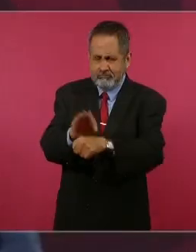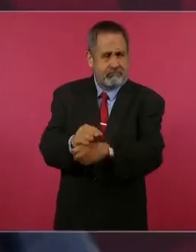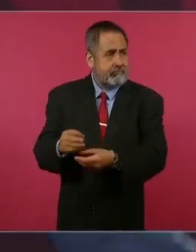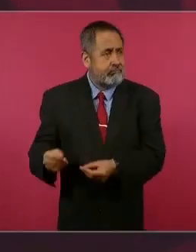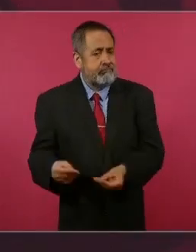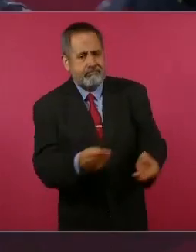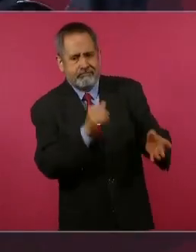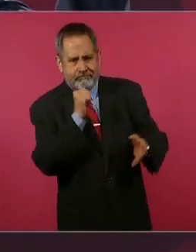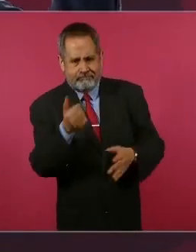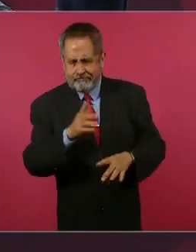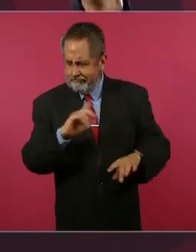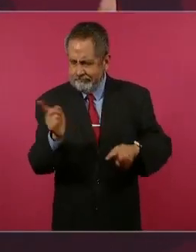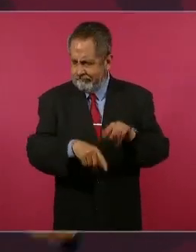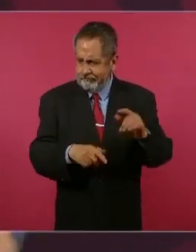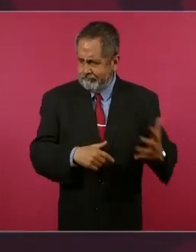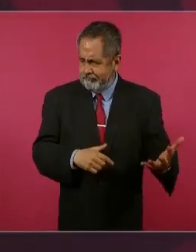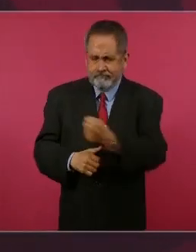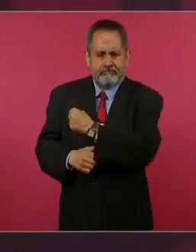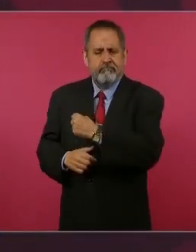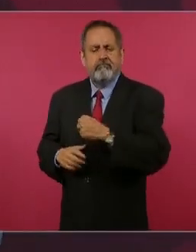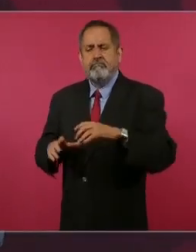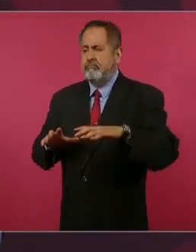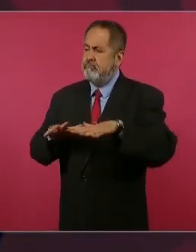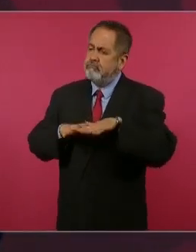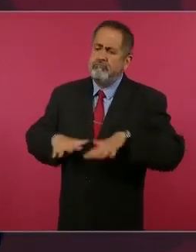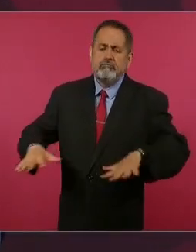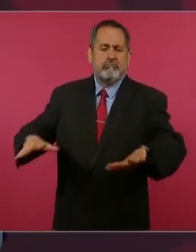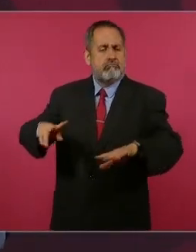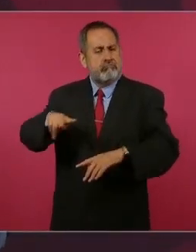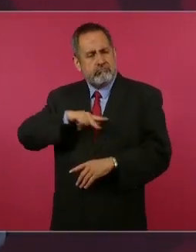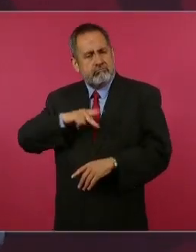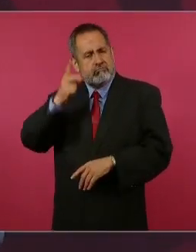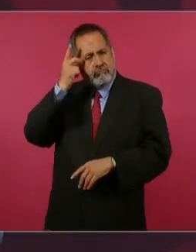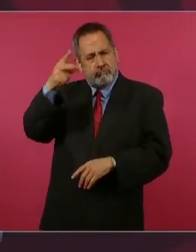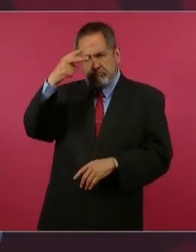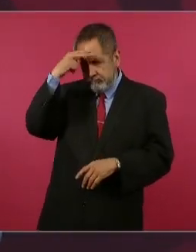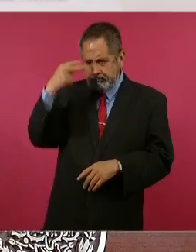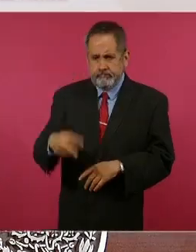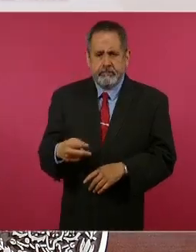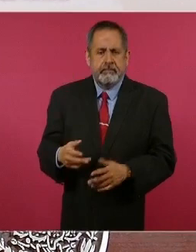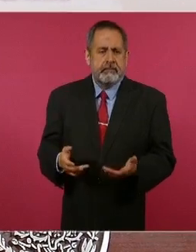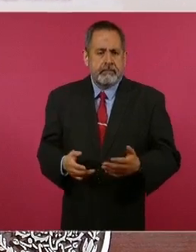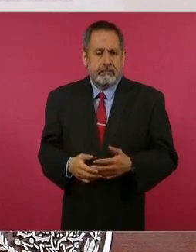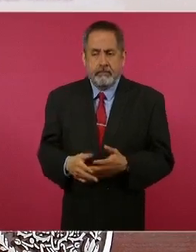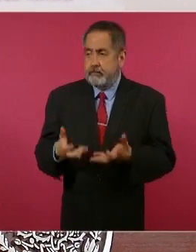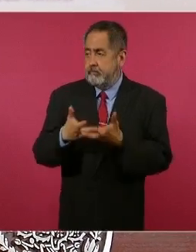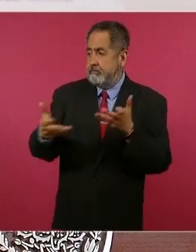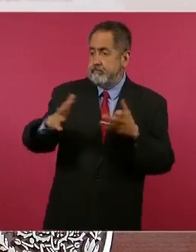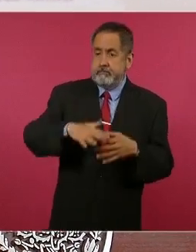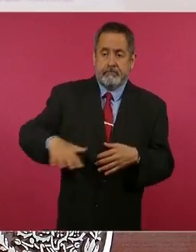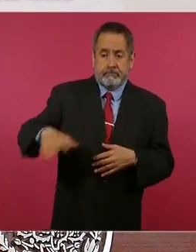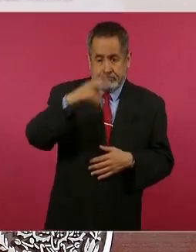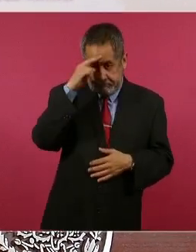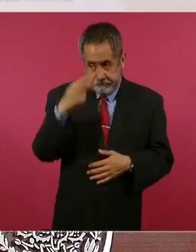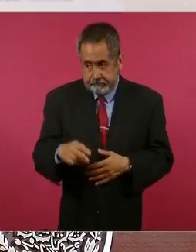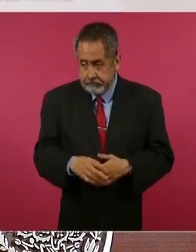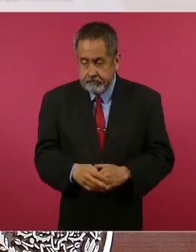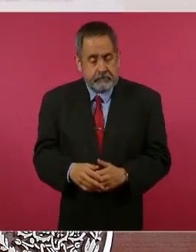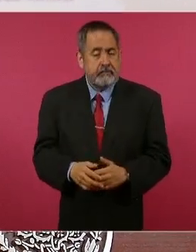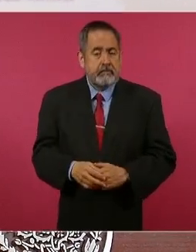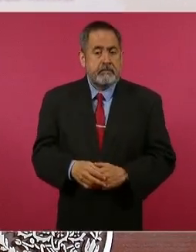cómo recuperamos terrenos nacionales, cómo se